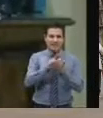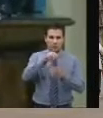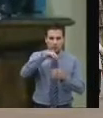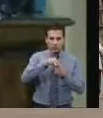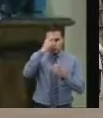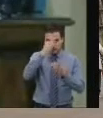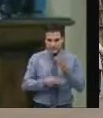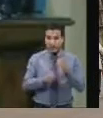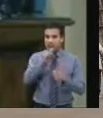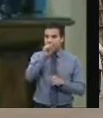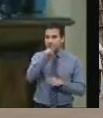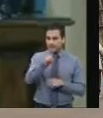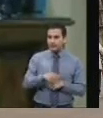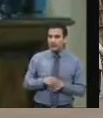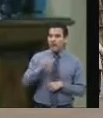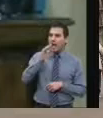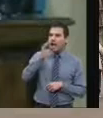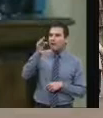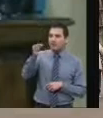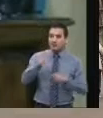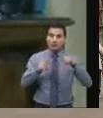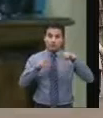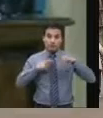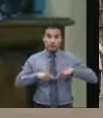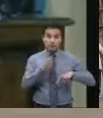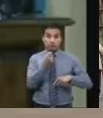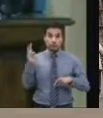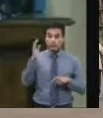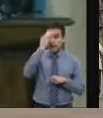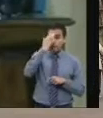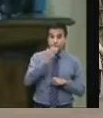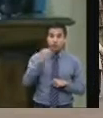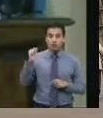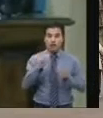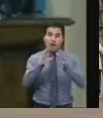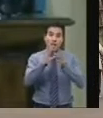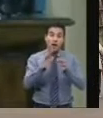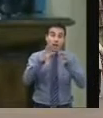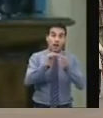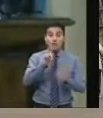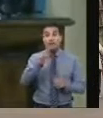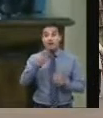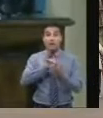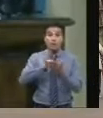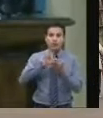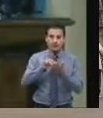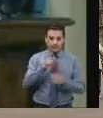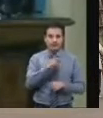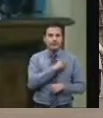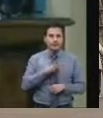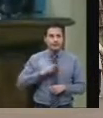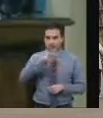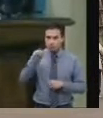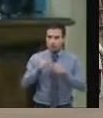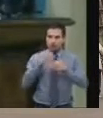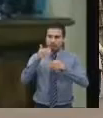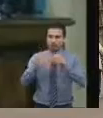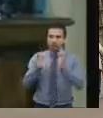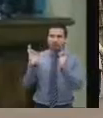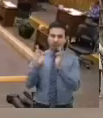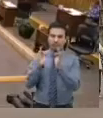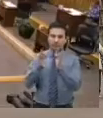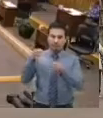influencers publicaron estos mensajes de apoyo al partido político en sus cuentas de Instagram. Gracias,